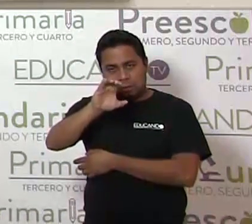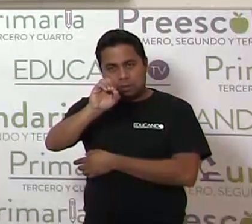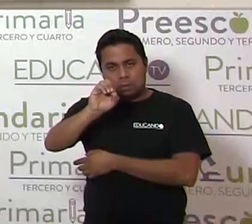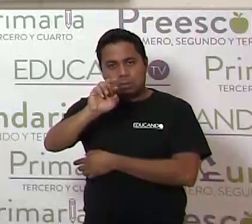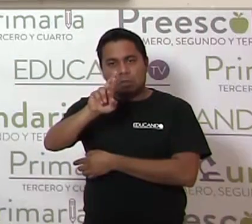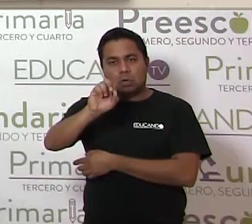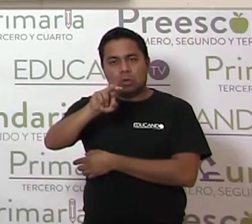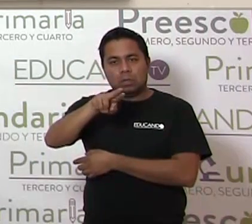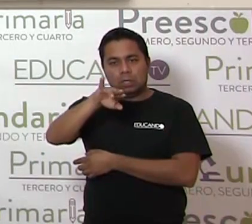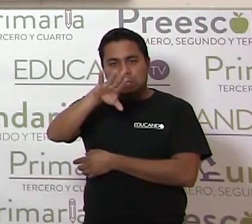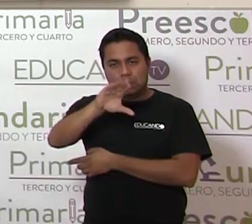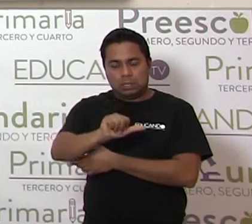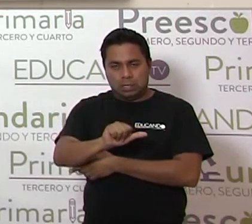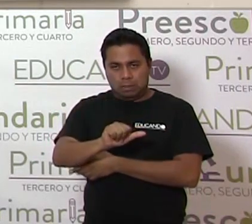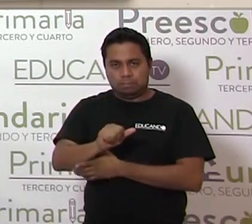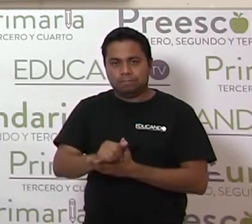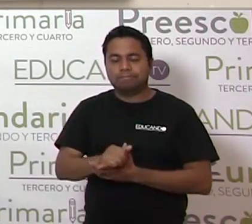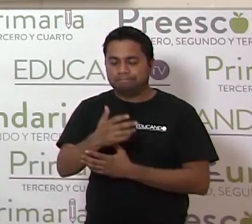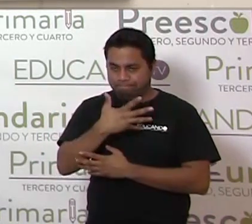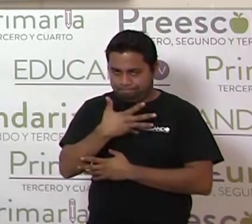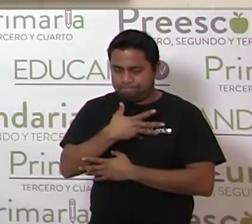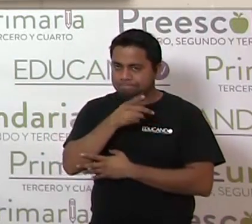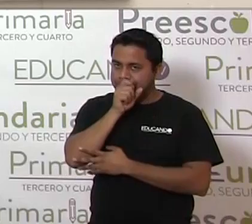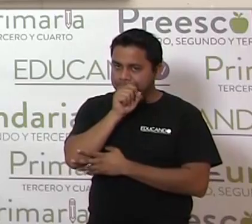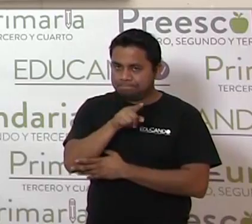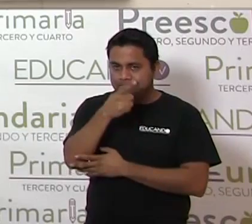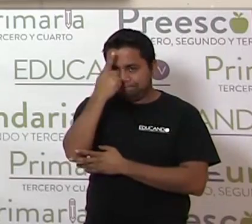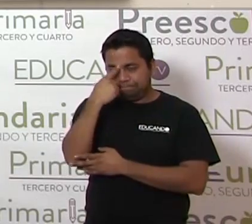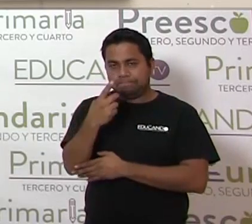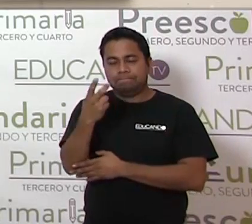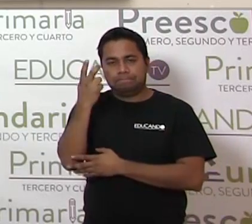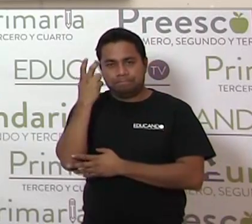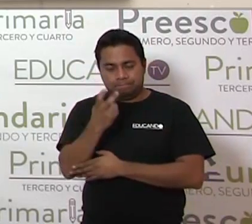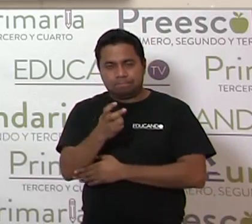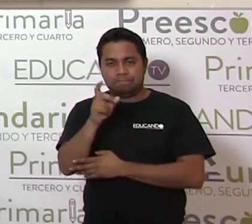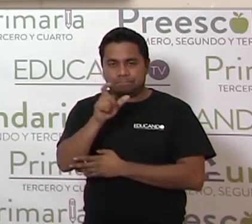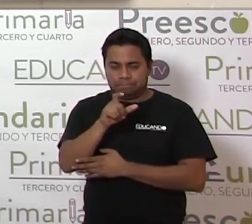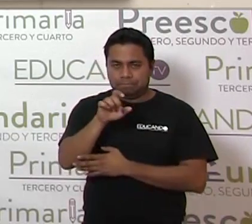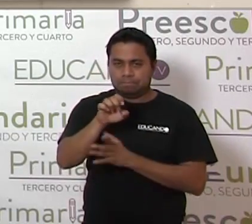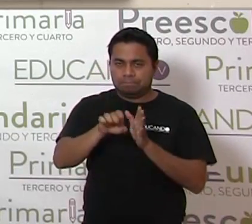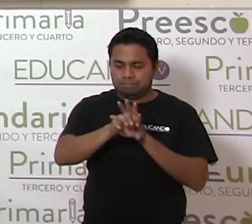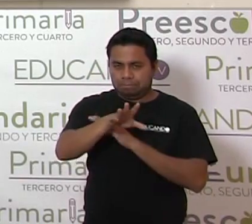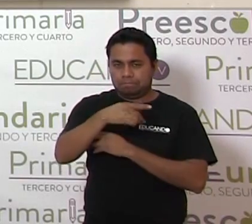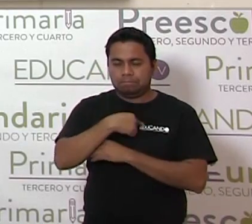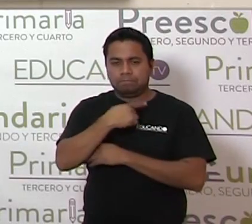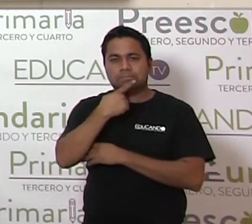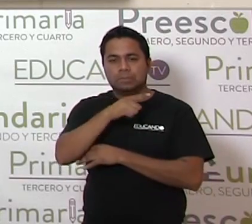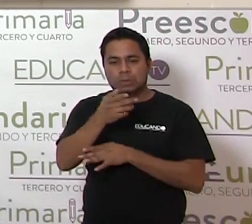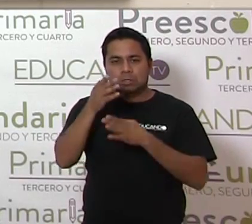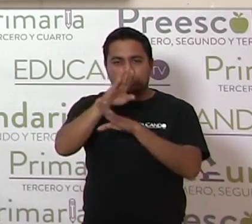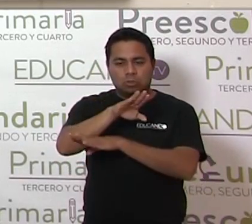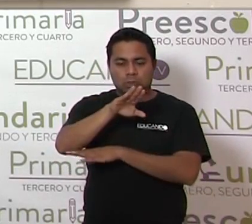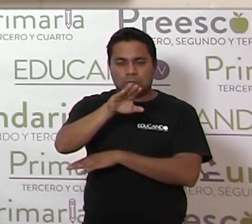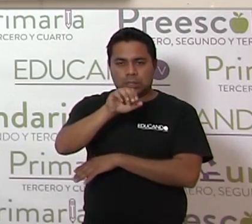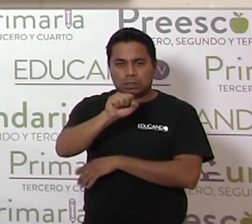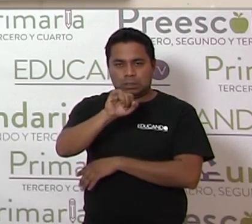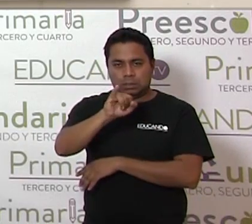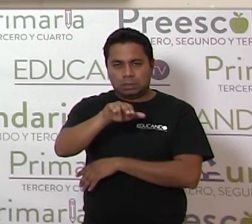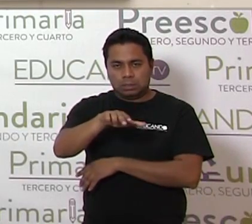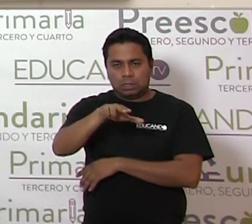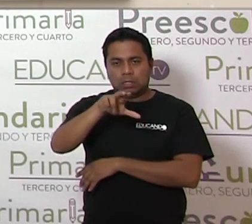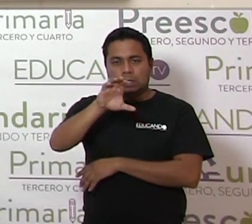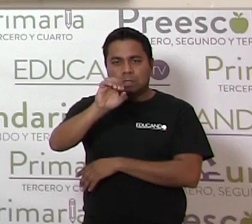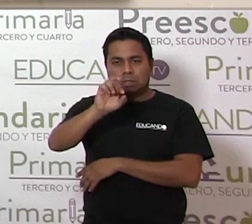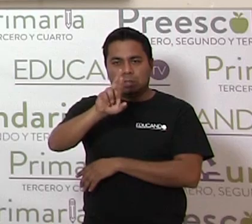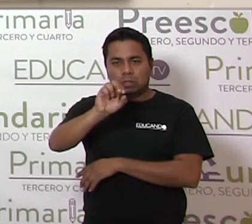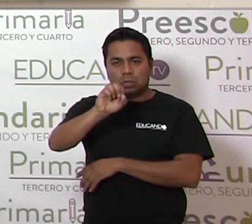repetir, sincrónica. Y para ello, cuando hablamos de la sincronía, nos estamos